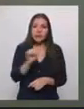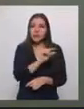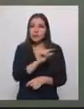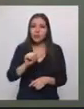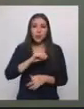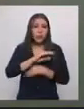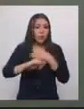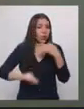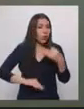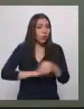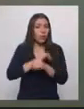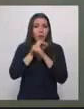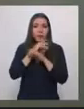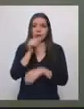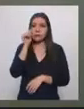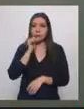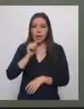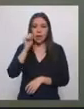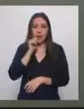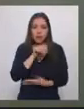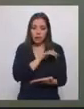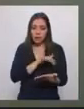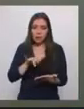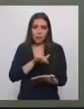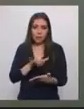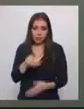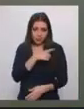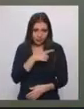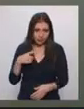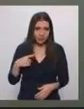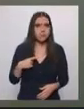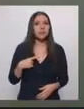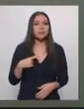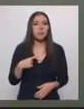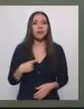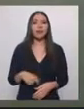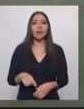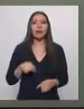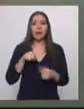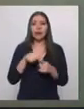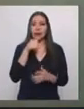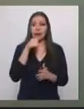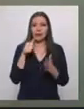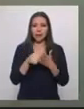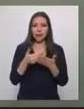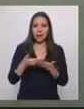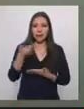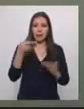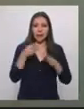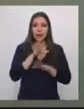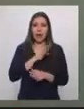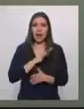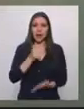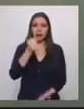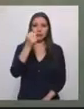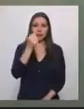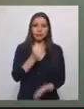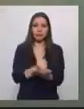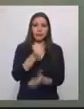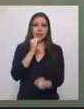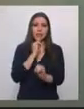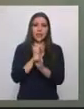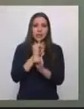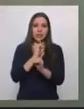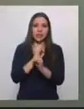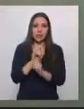datos hay que leerlos. Ahora, el estado de cuenta también cuenta ahora con un sello digital. Esto que viene timbrado a través